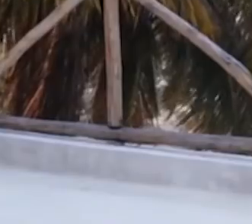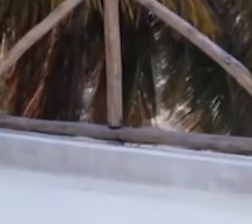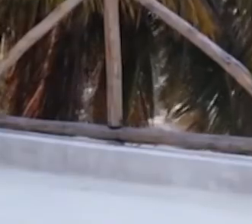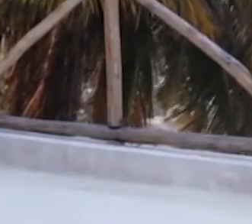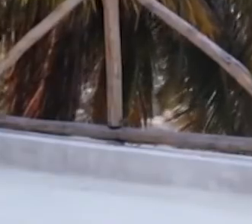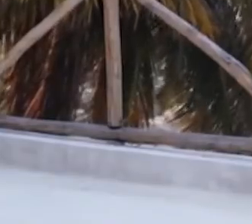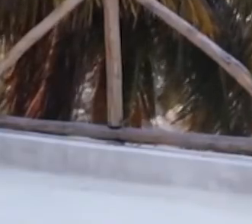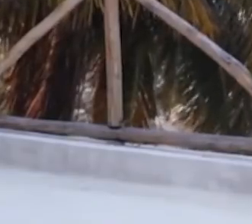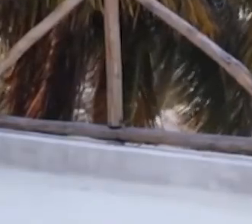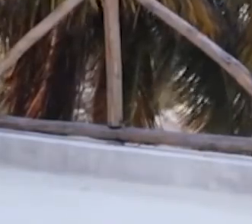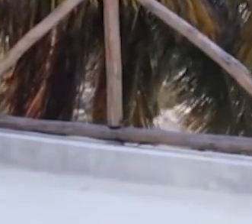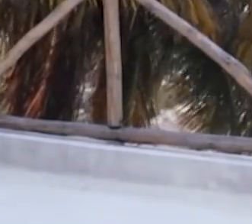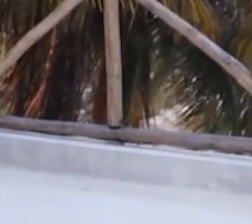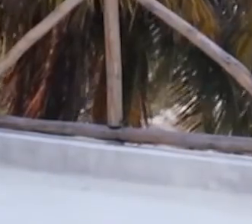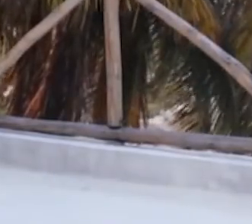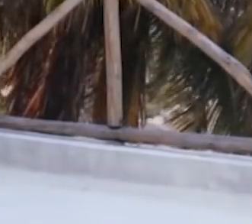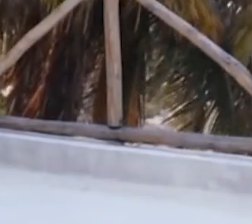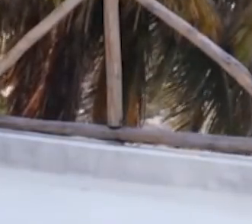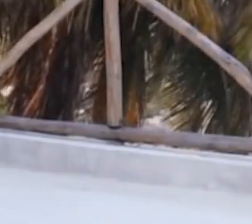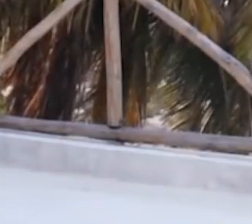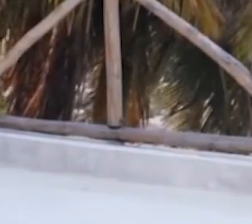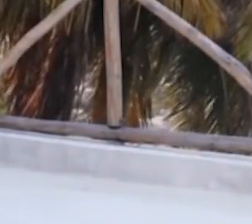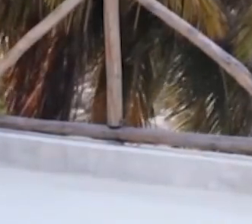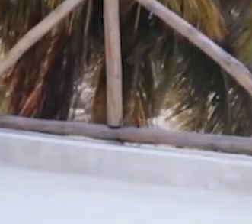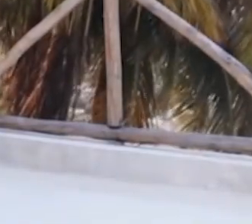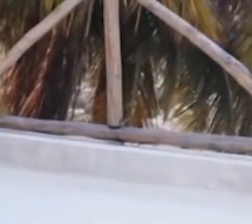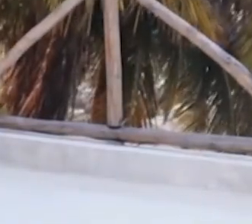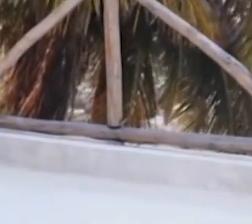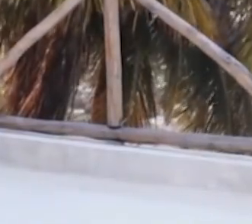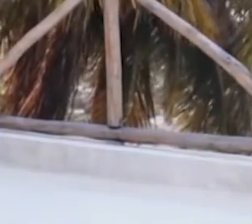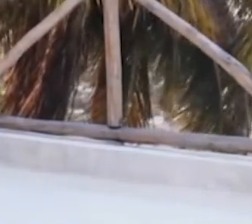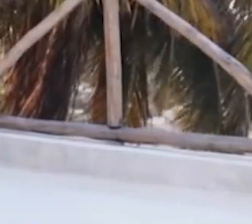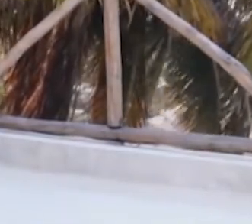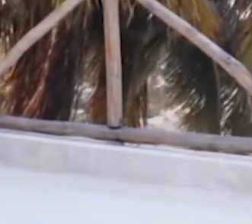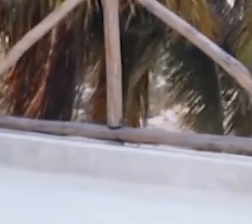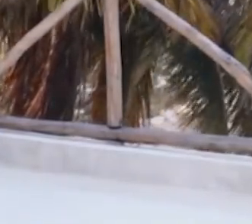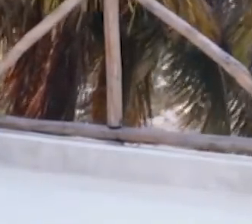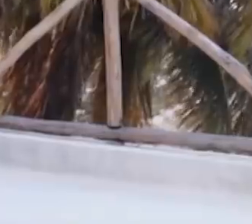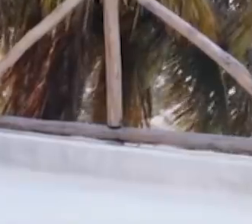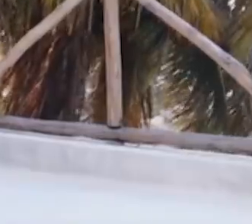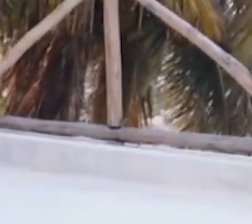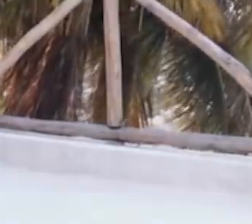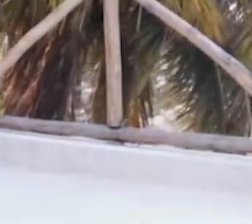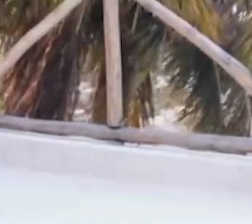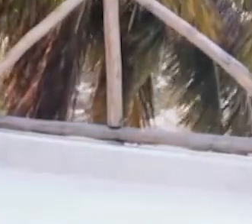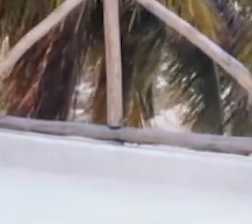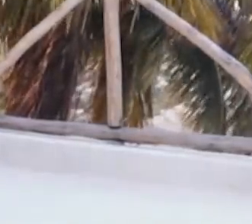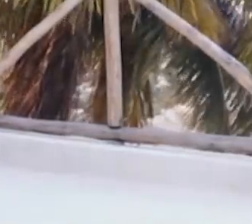¡gracias!